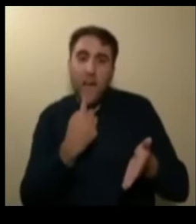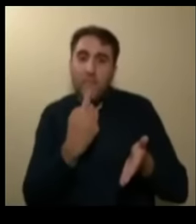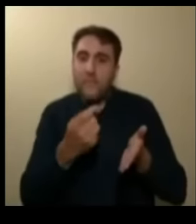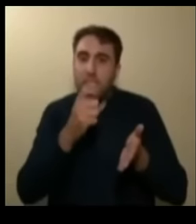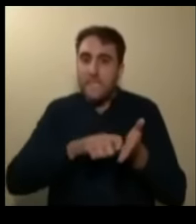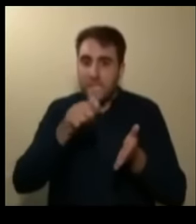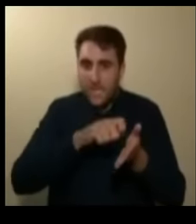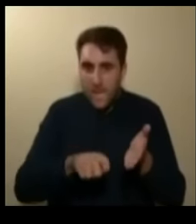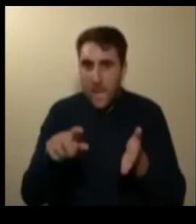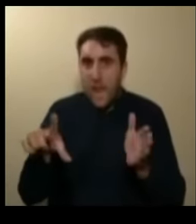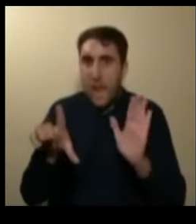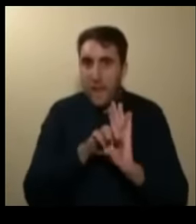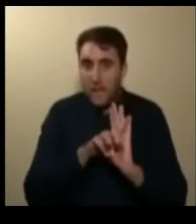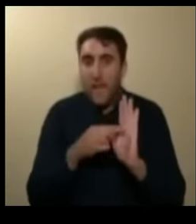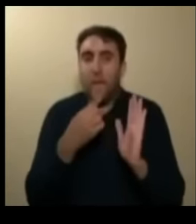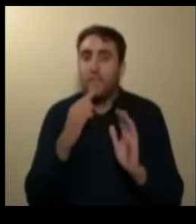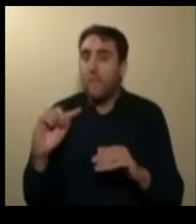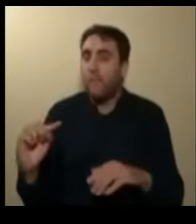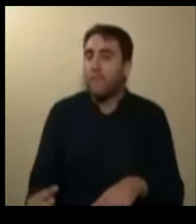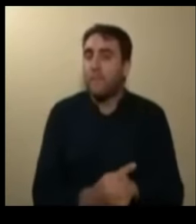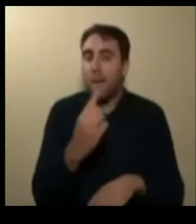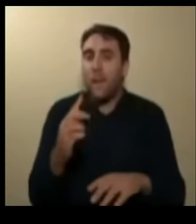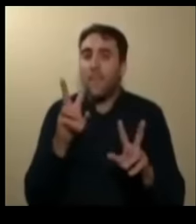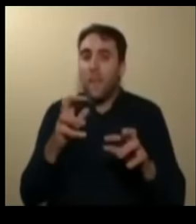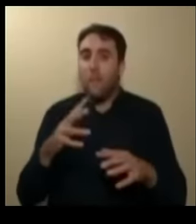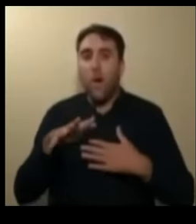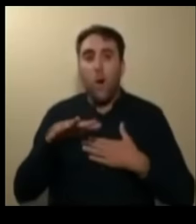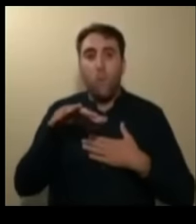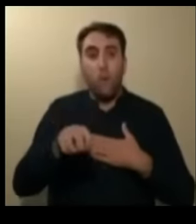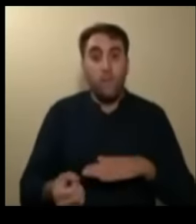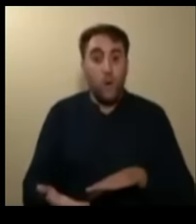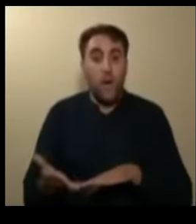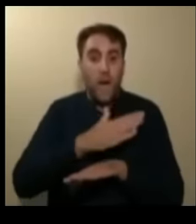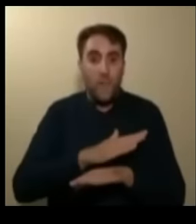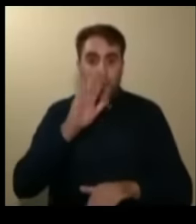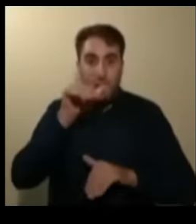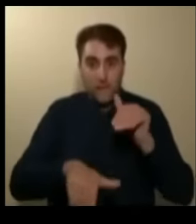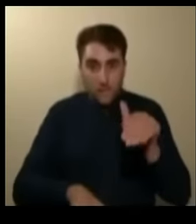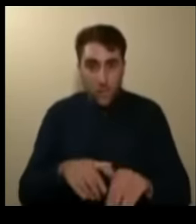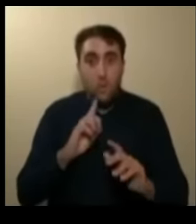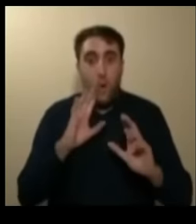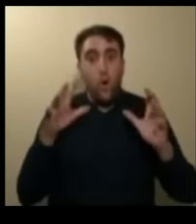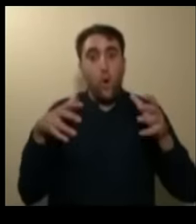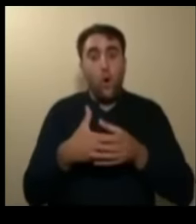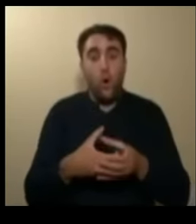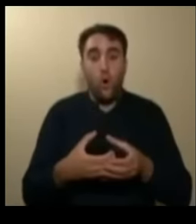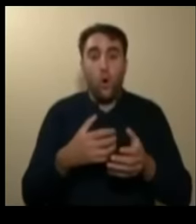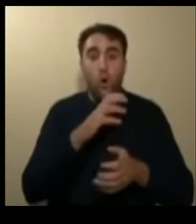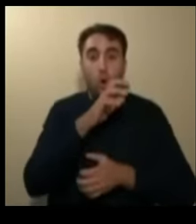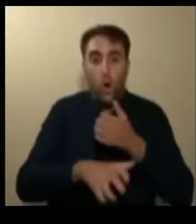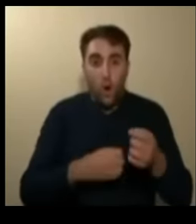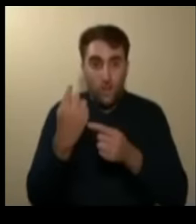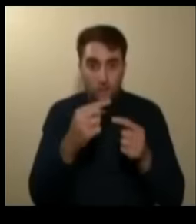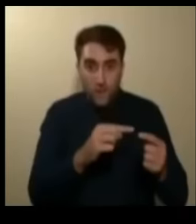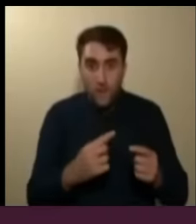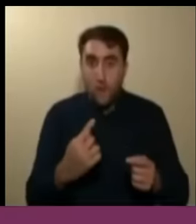estampado los principales conceptos del compromiso preelectoral que el gobierno de coalición se encargaría